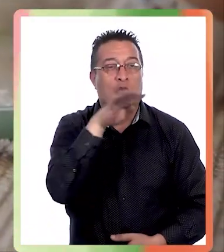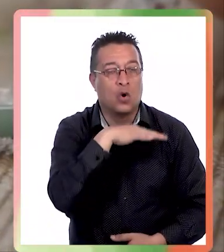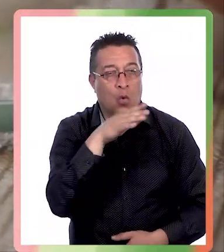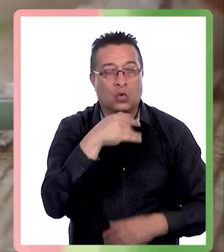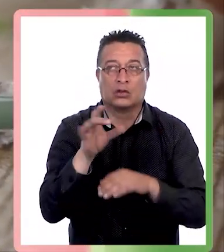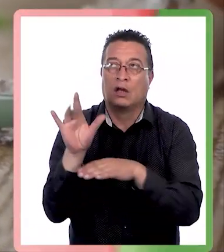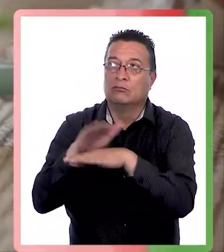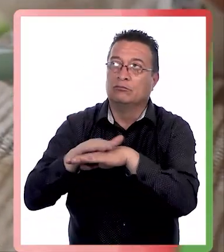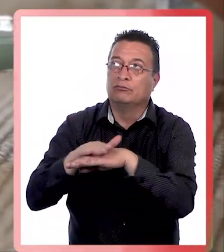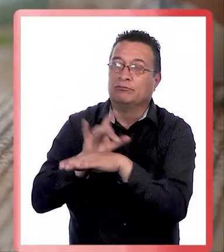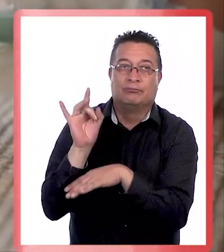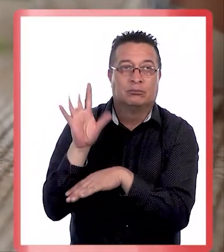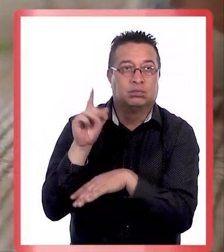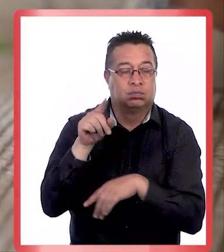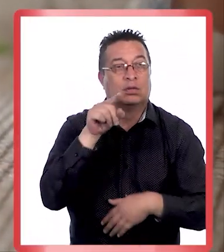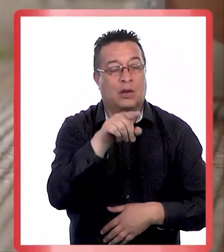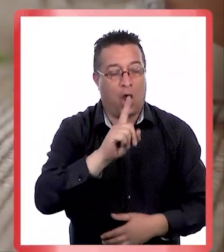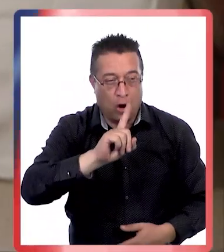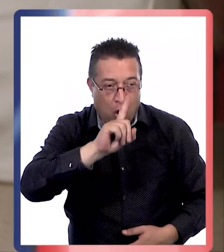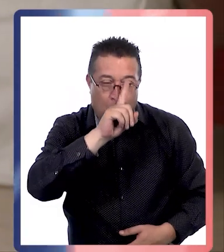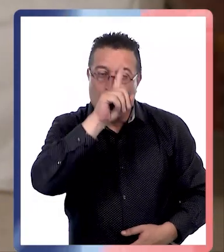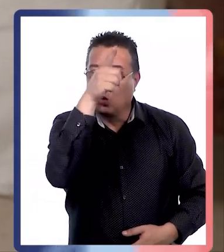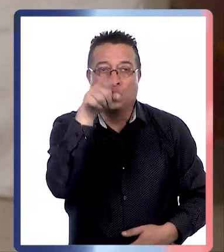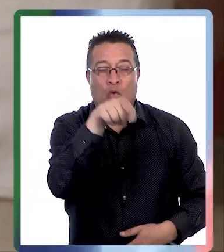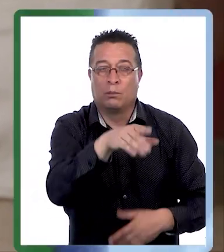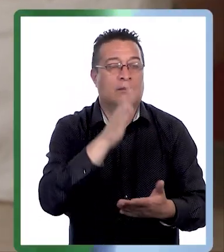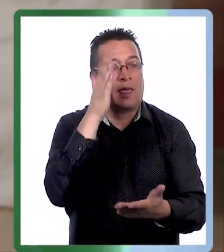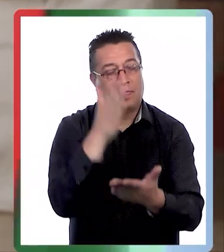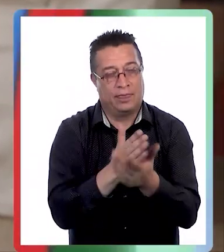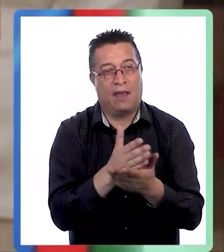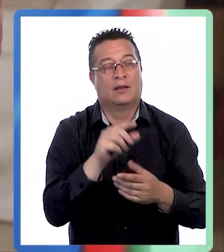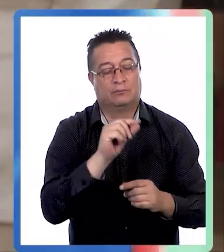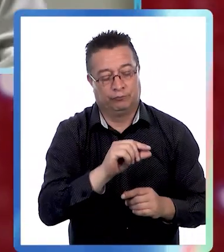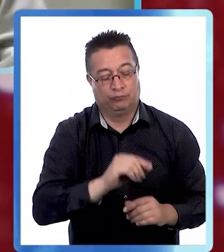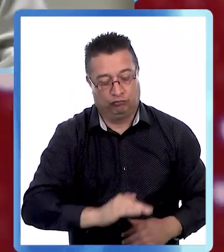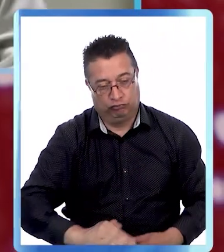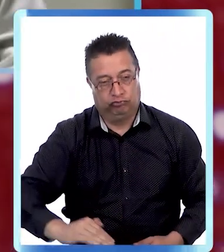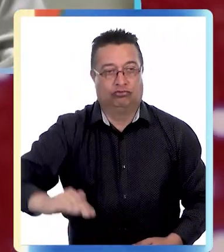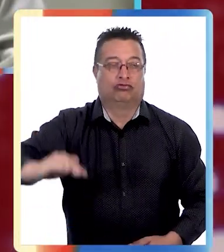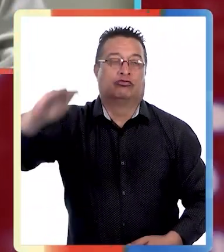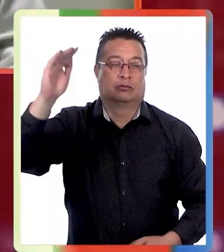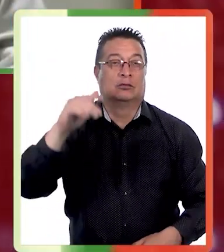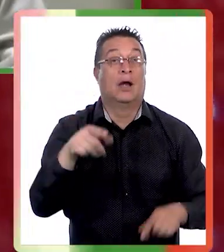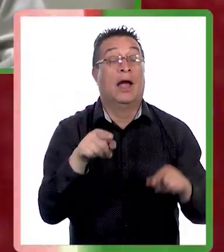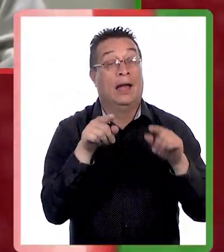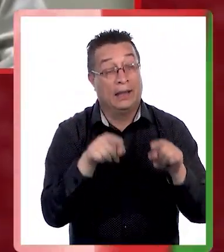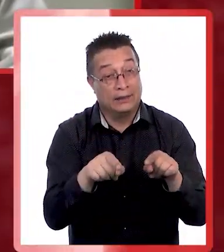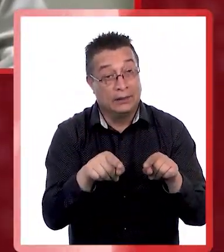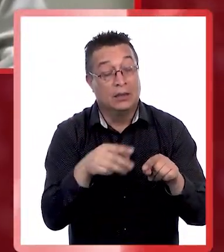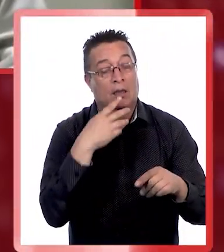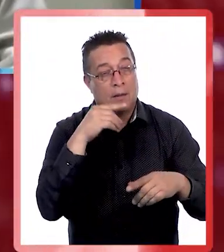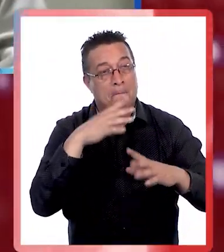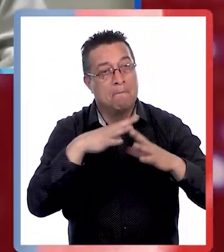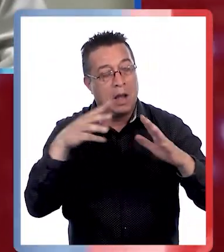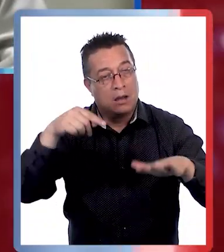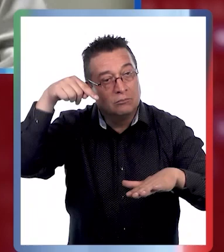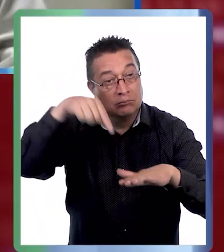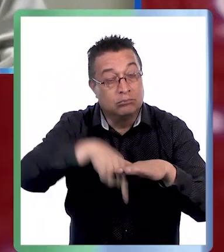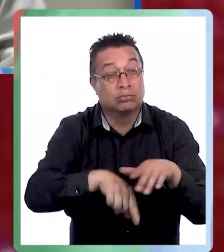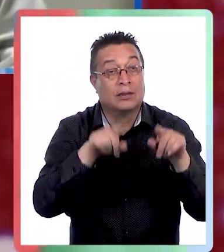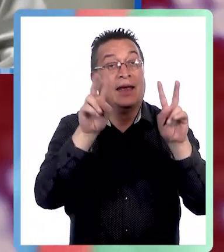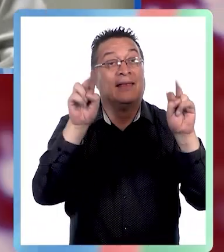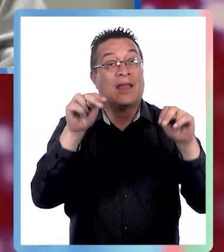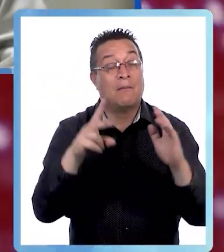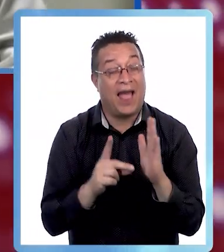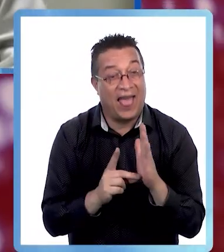solar y que son costumbres que se nos deberían inculcar desde muy pequeños. Acá entrando ya de lleno en respecto al